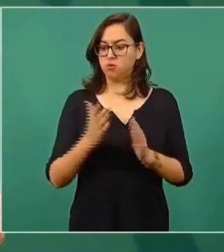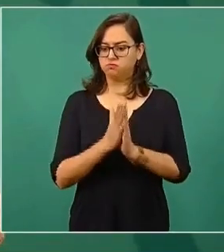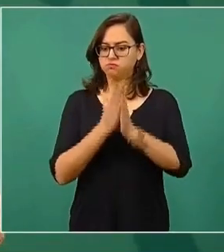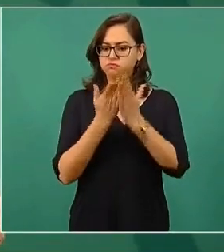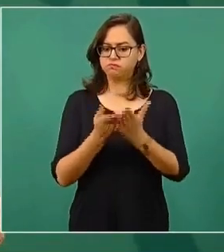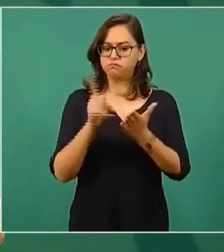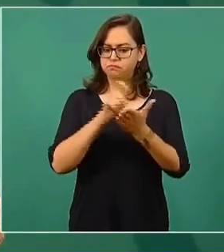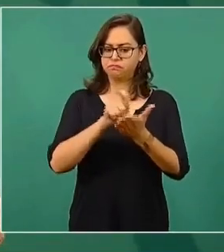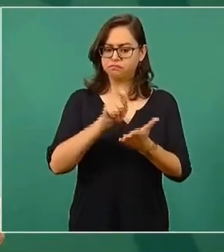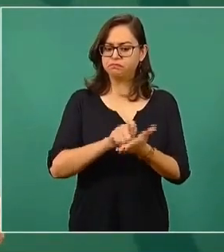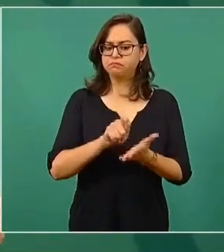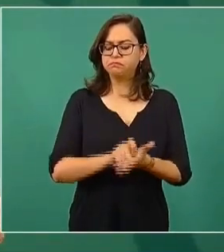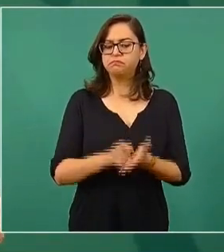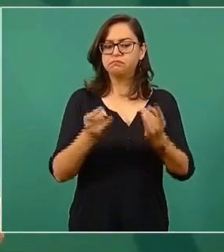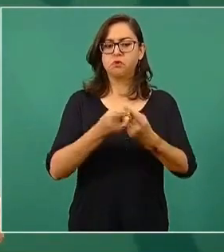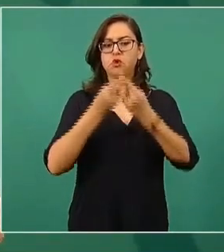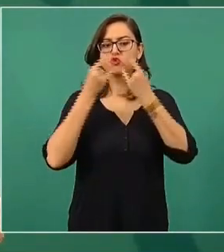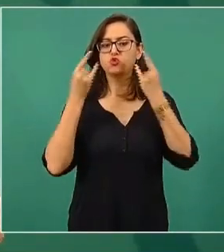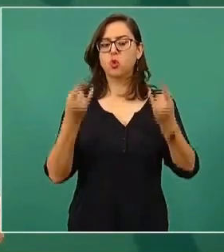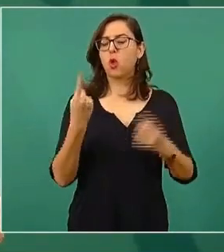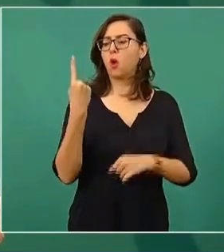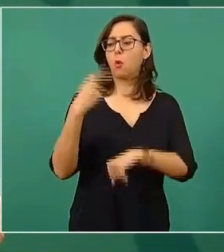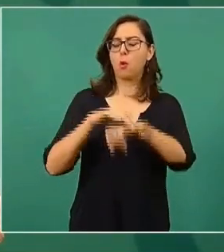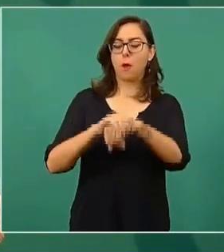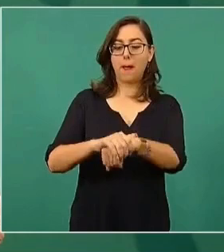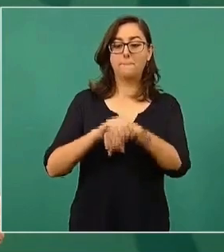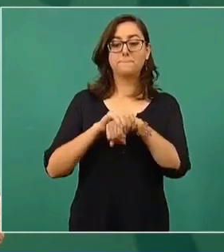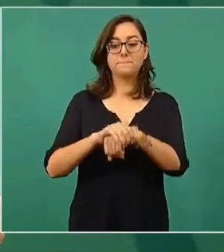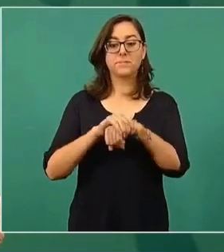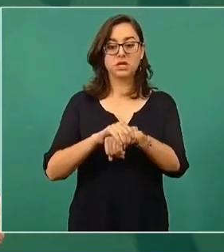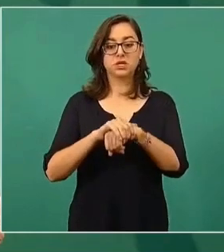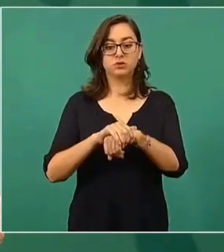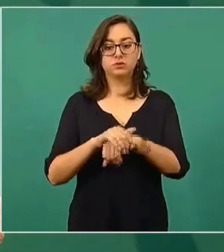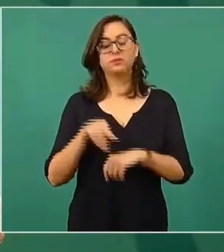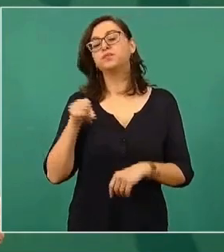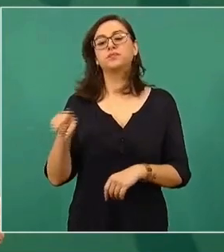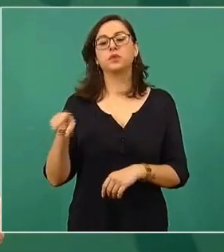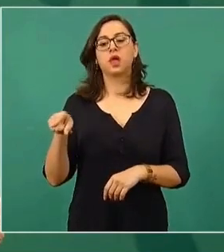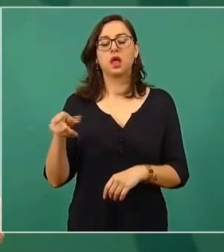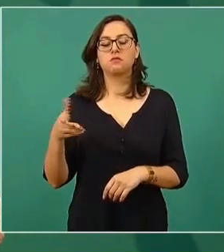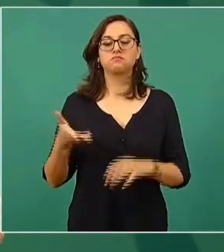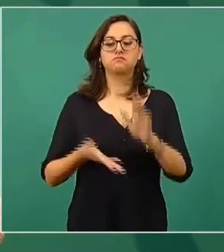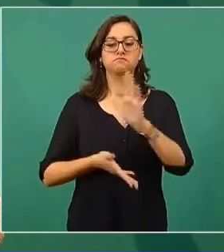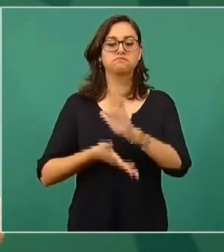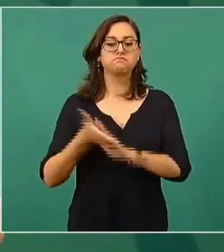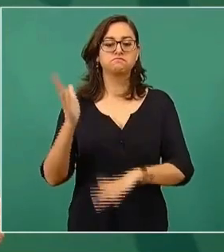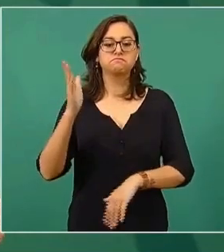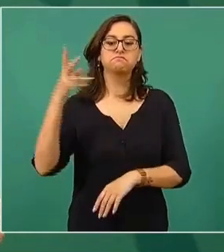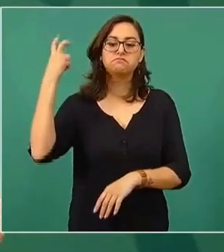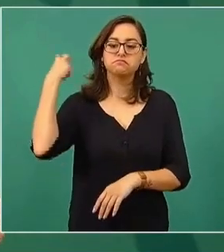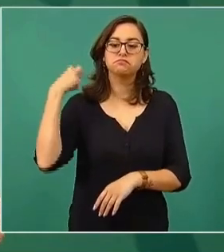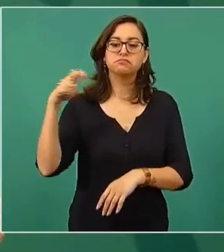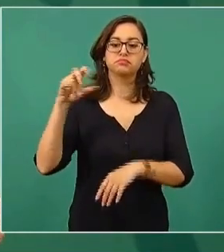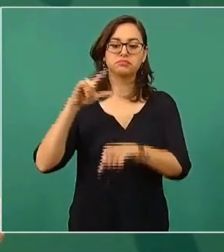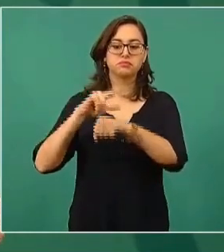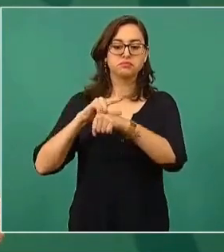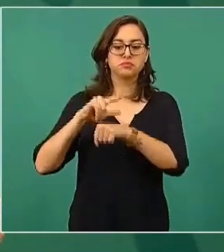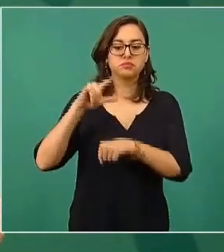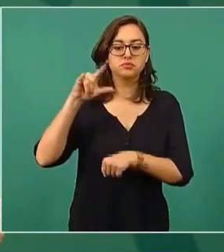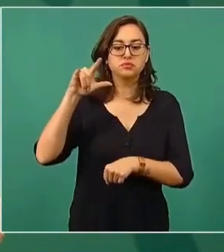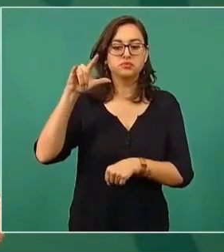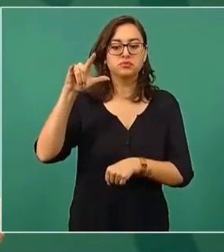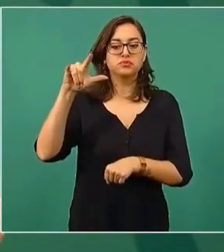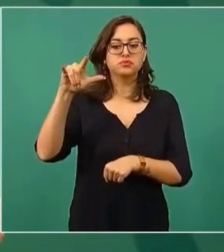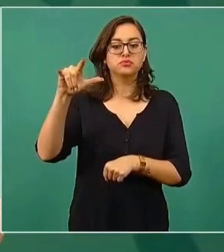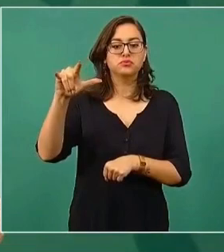un amigo que en un viaje en avión, como se acostumbra a